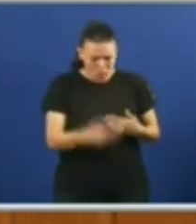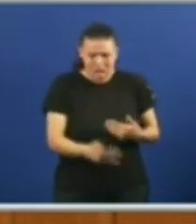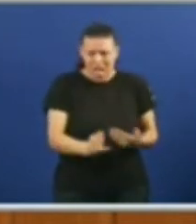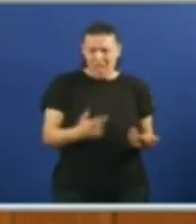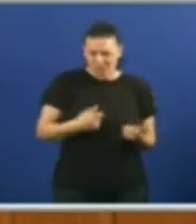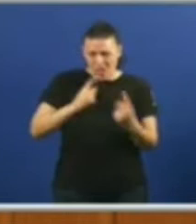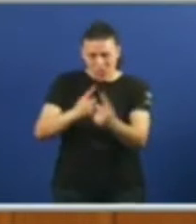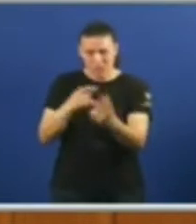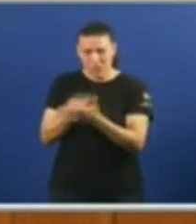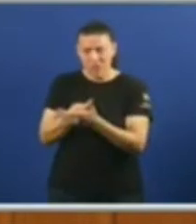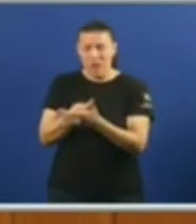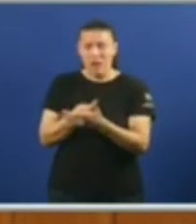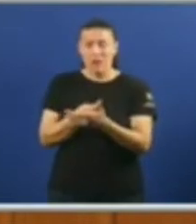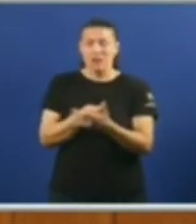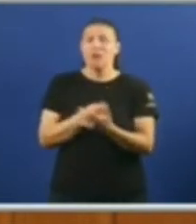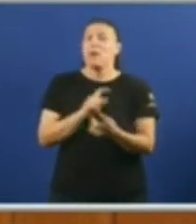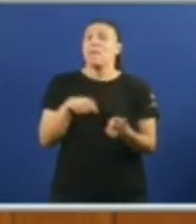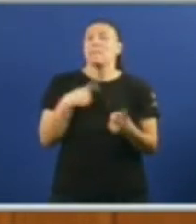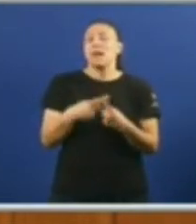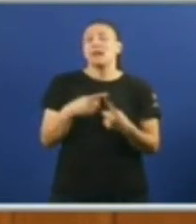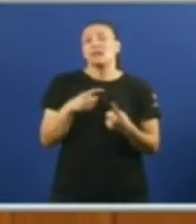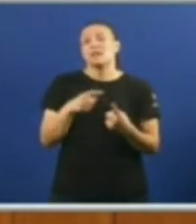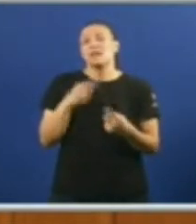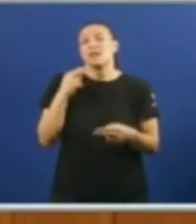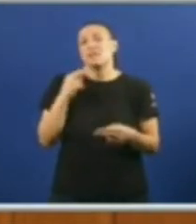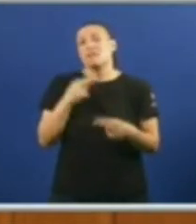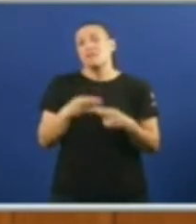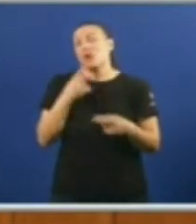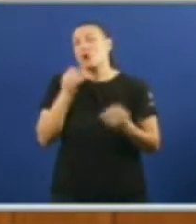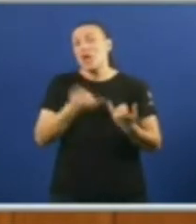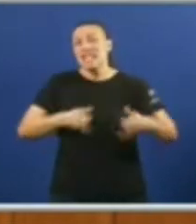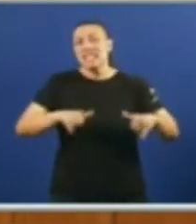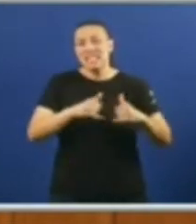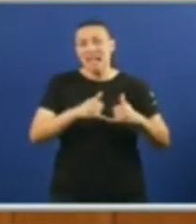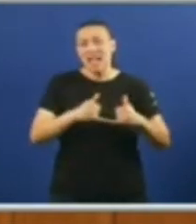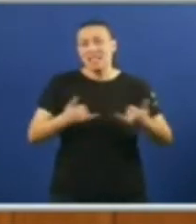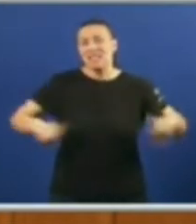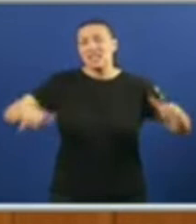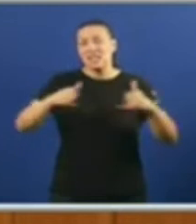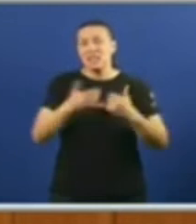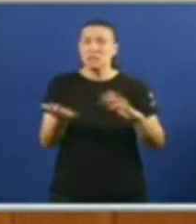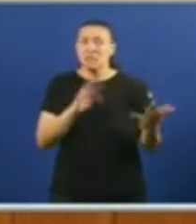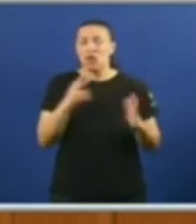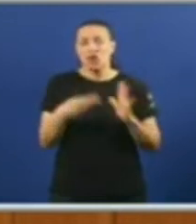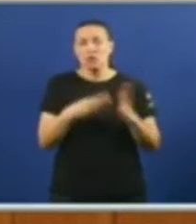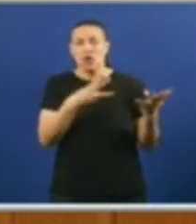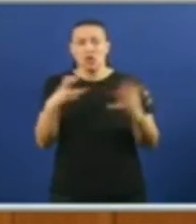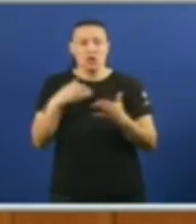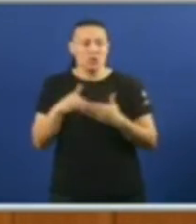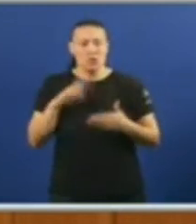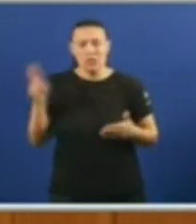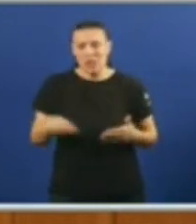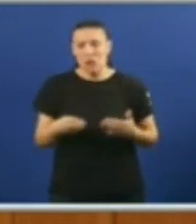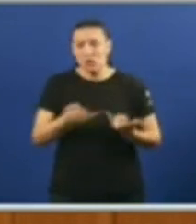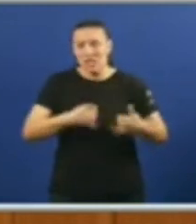peaxes os custes extrapeninsulares da produción enerxética nas illas, que ten un valor estimado duns 1.800 millóns de